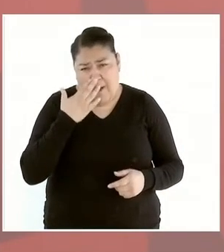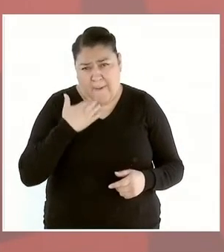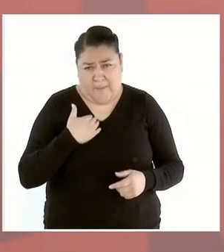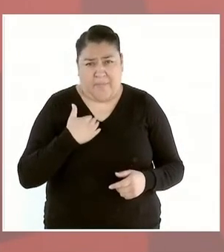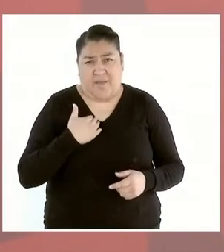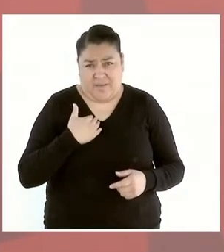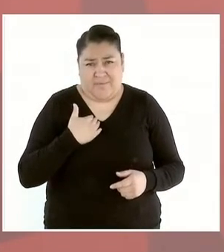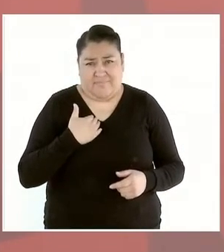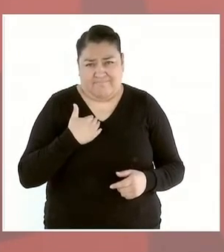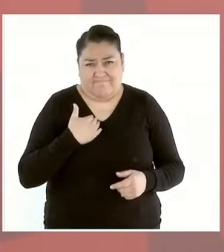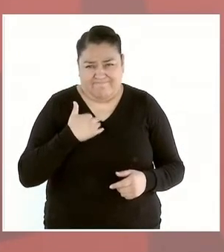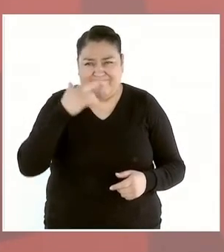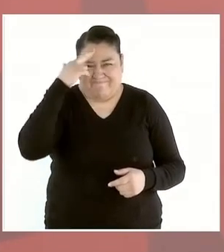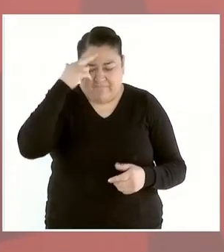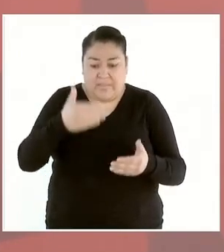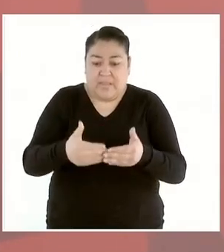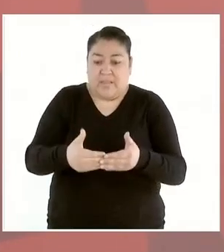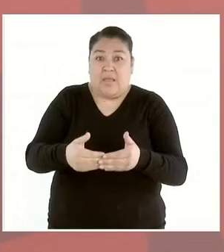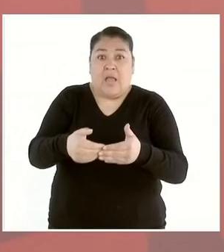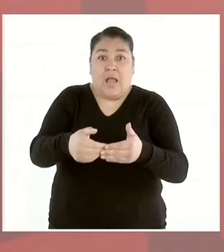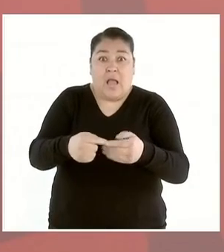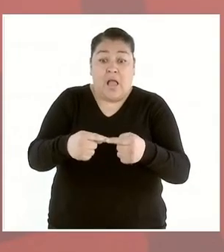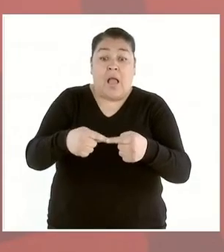después el conflicto